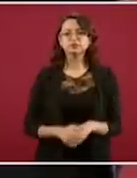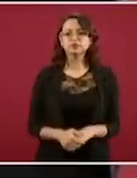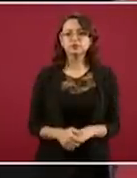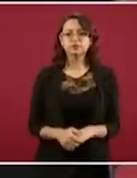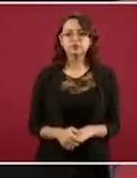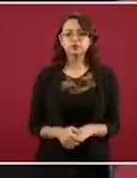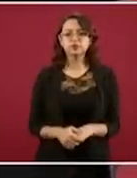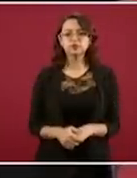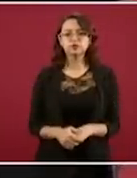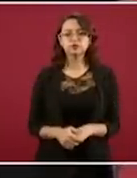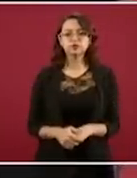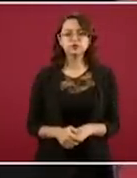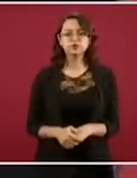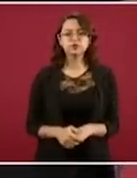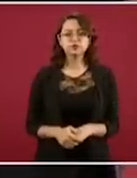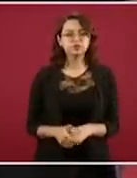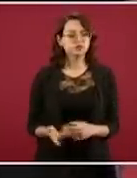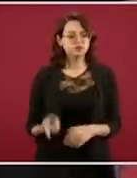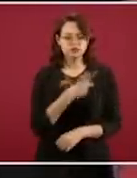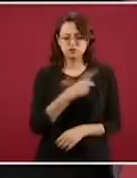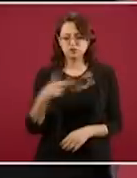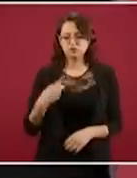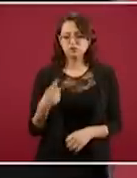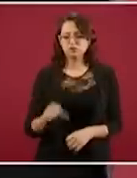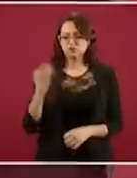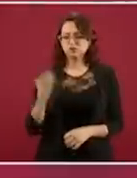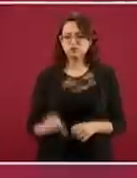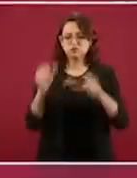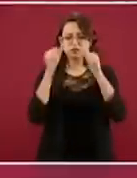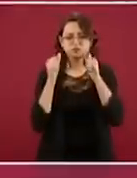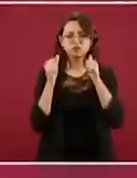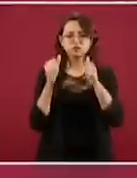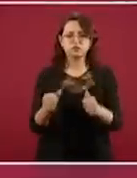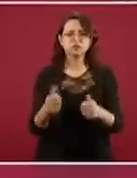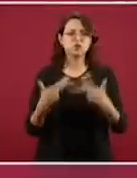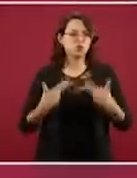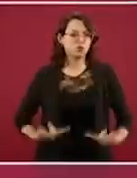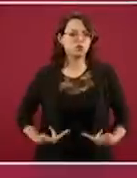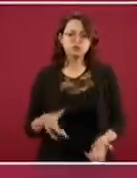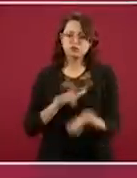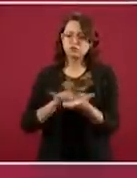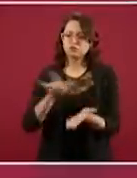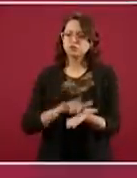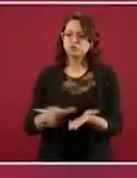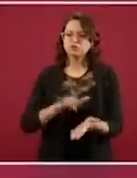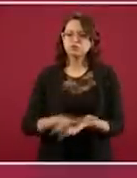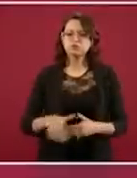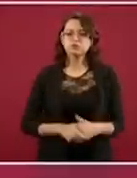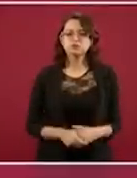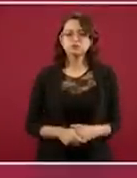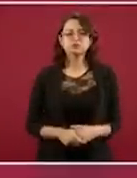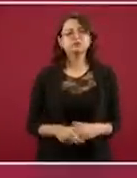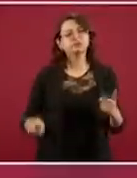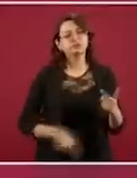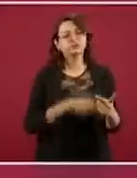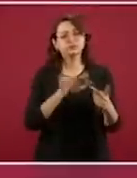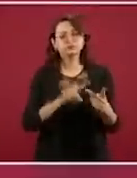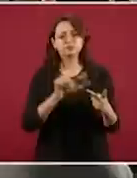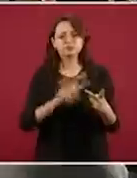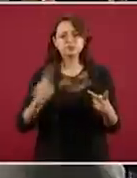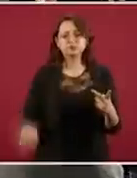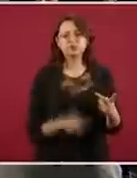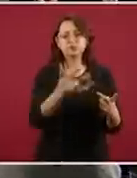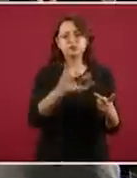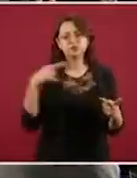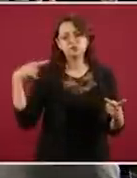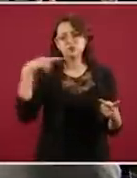que se atienda. Es un asunto humanitario. Gracias, presidente. ¿Sí? Segunda pregunta,